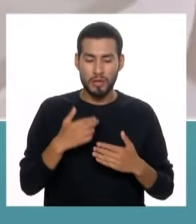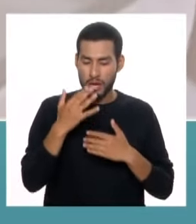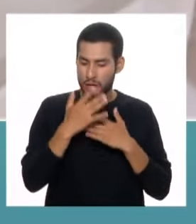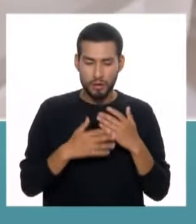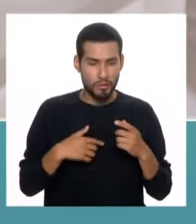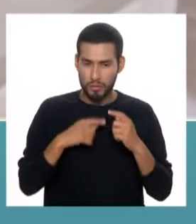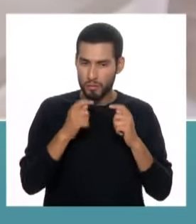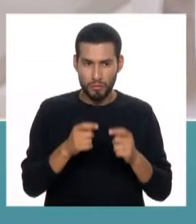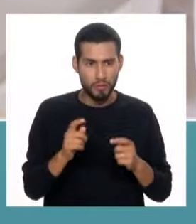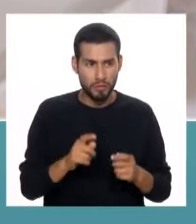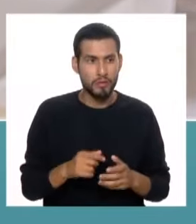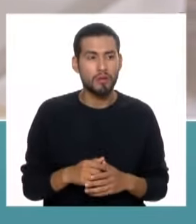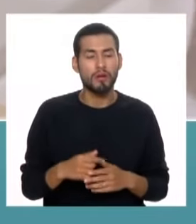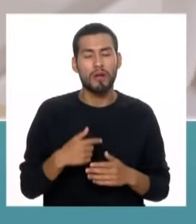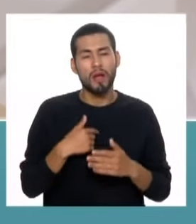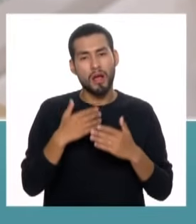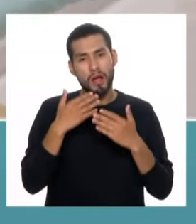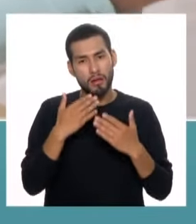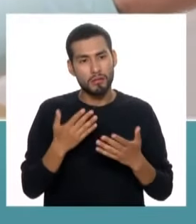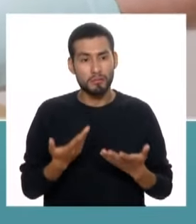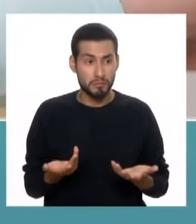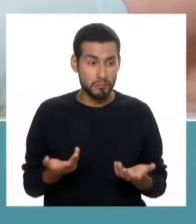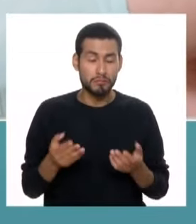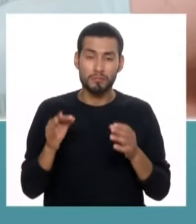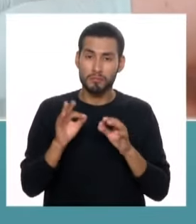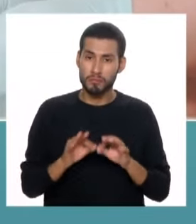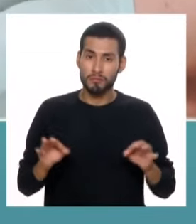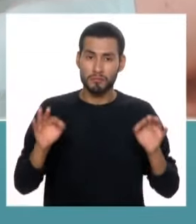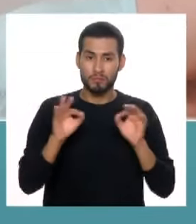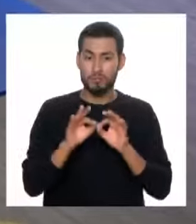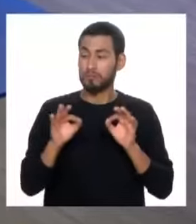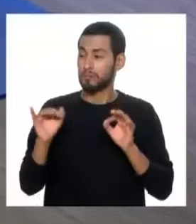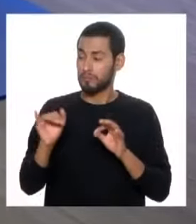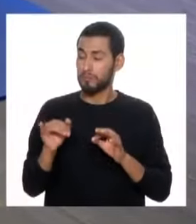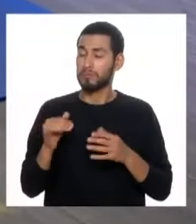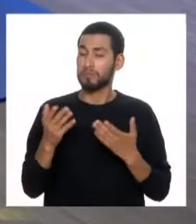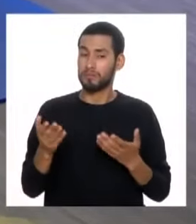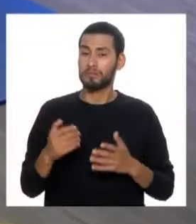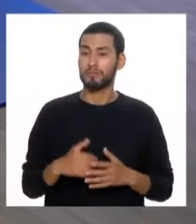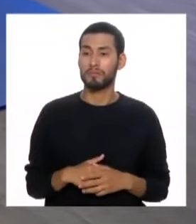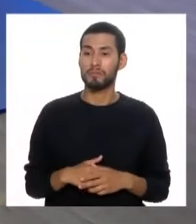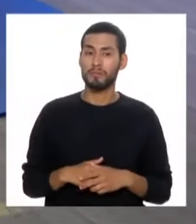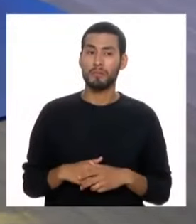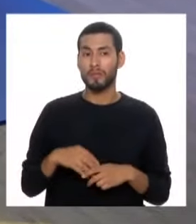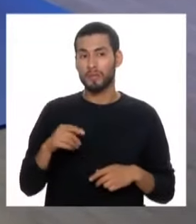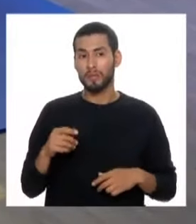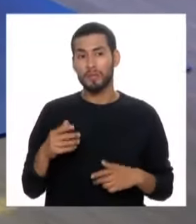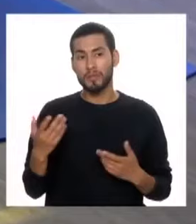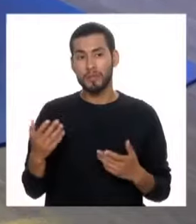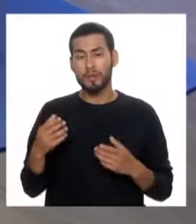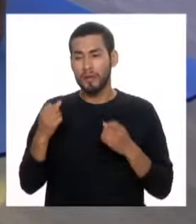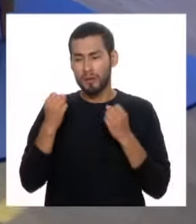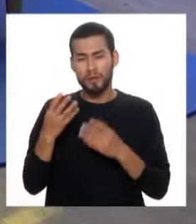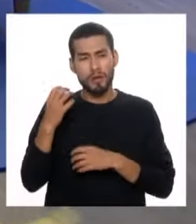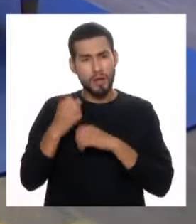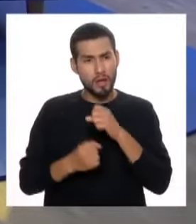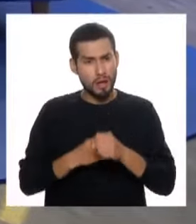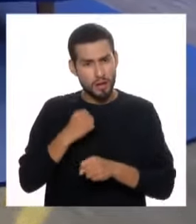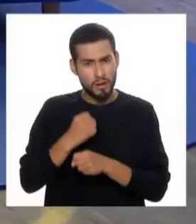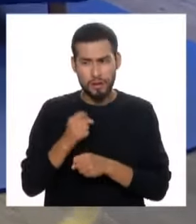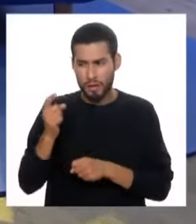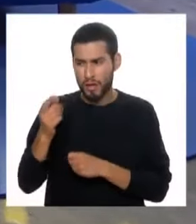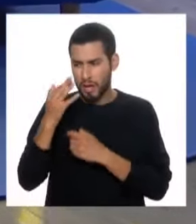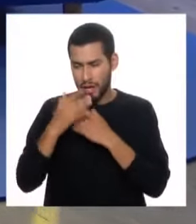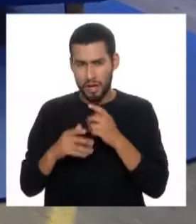sangre, muy agradecido con nosotros. Y eso es importante también. Mateo, tú llevas muchísimos años